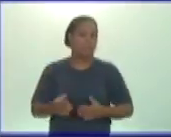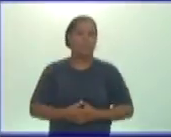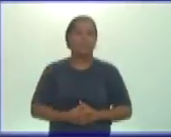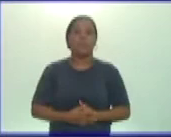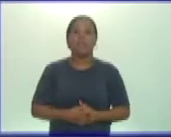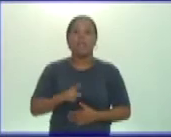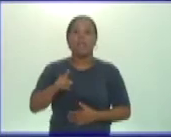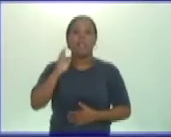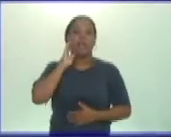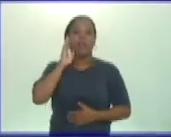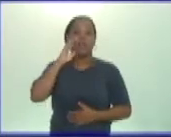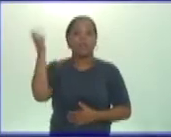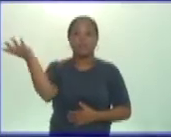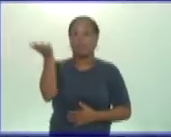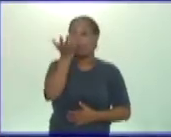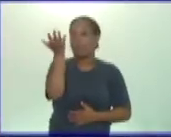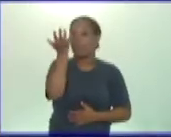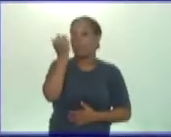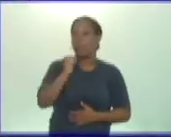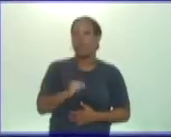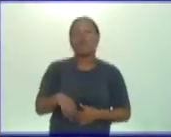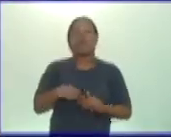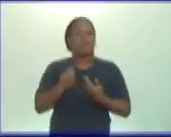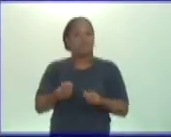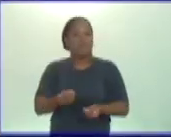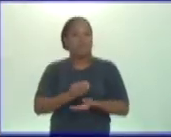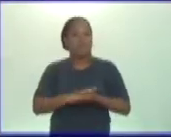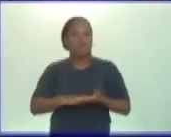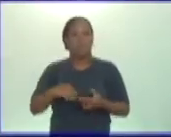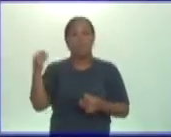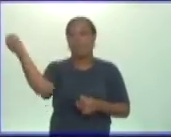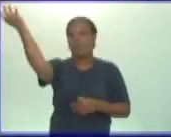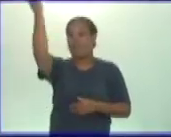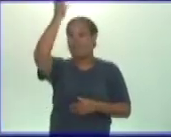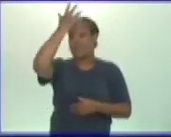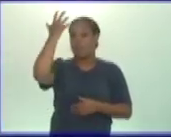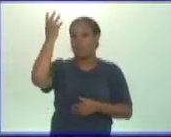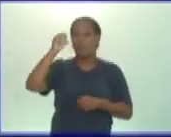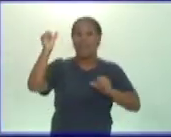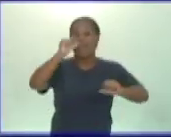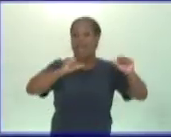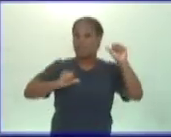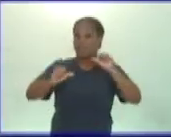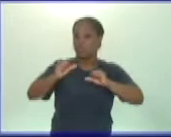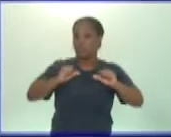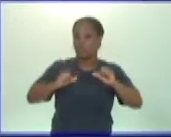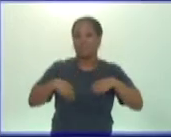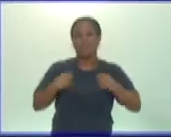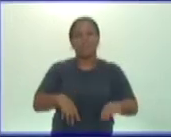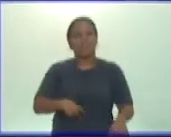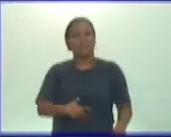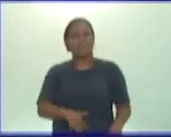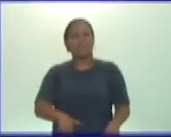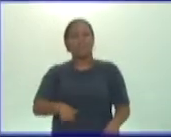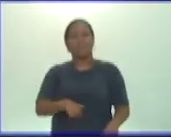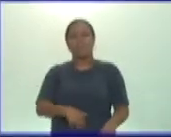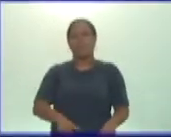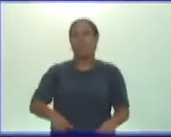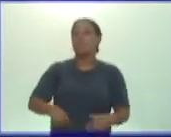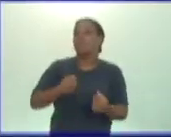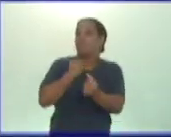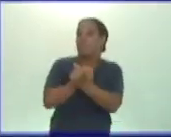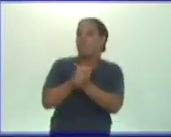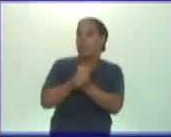La contaminación del aire se produce cuando en la atmósfera existen sustancias que provocan molestias o riesgo para la salud de